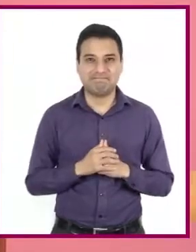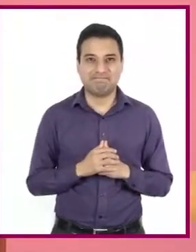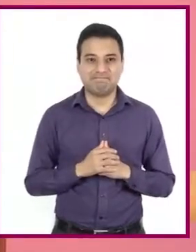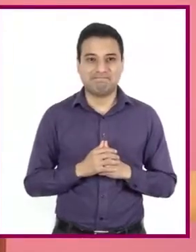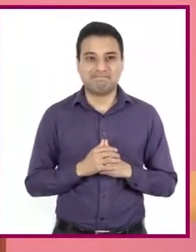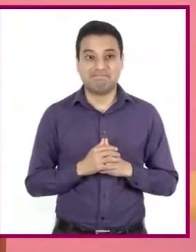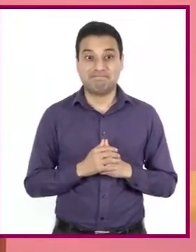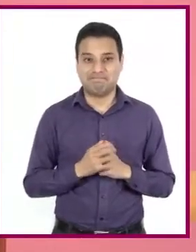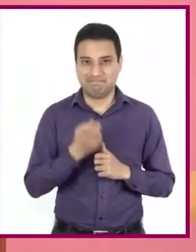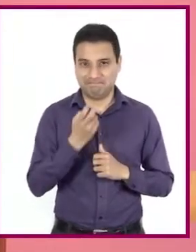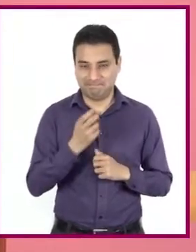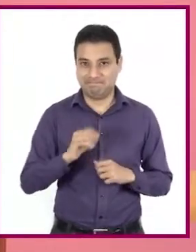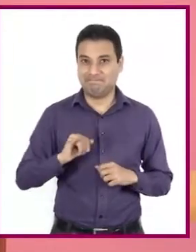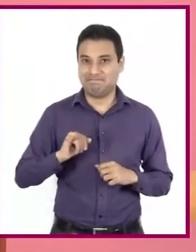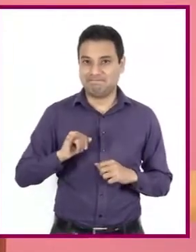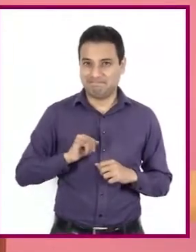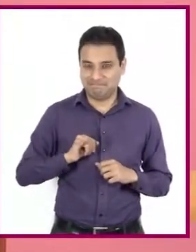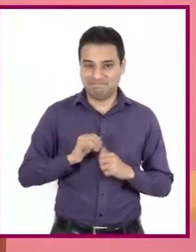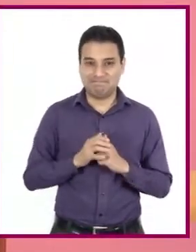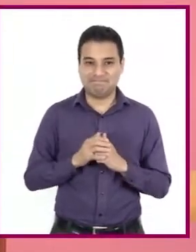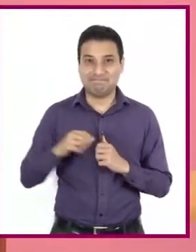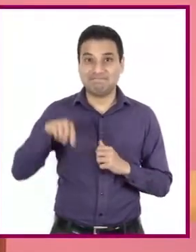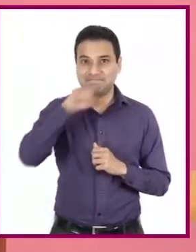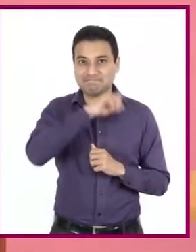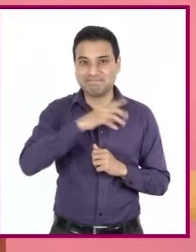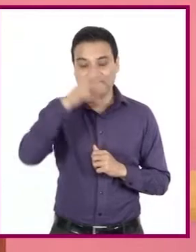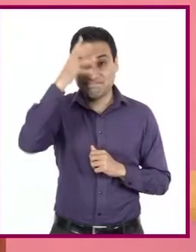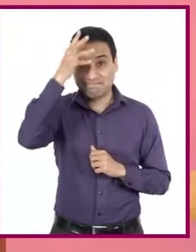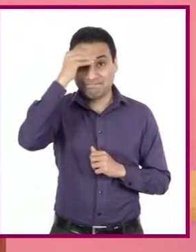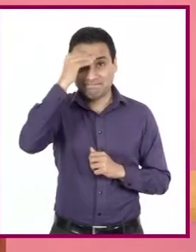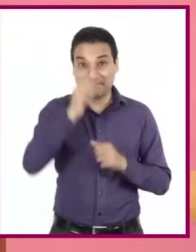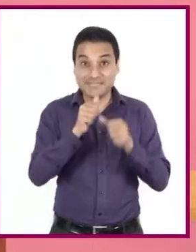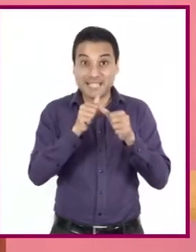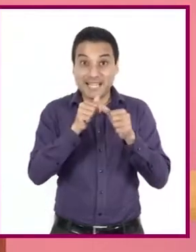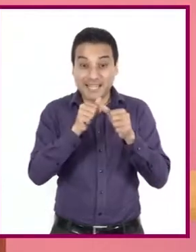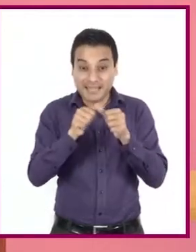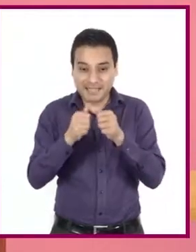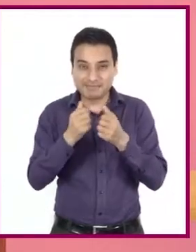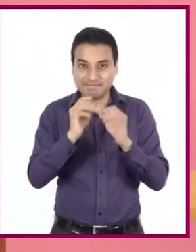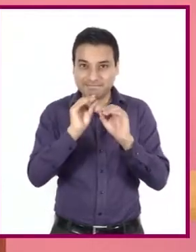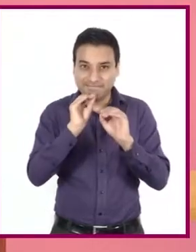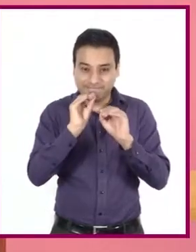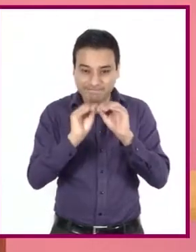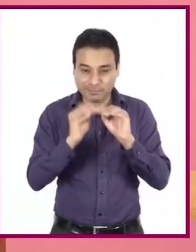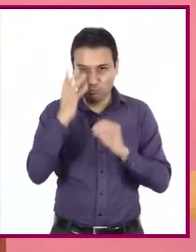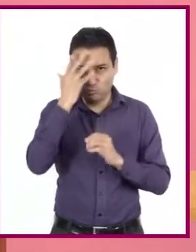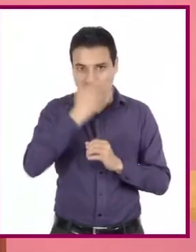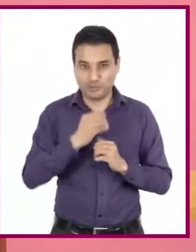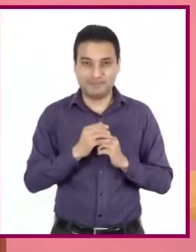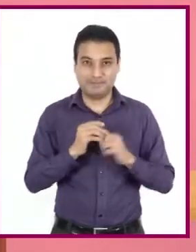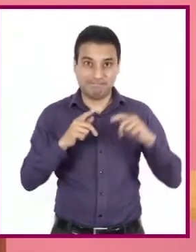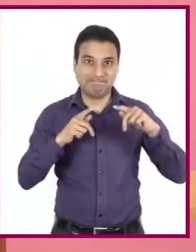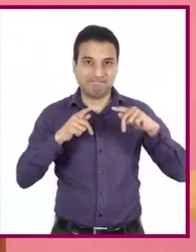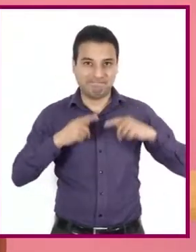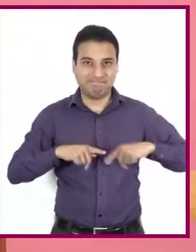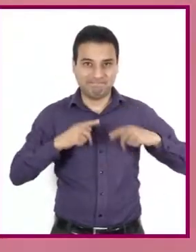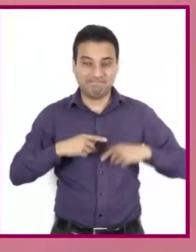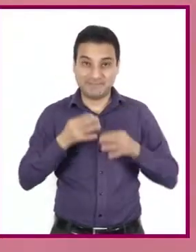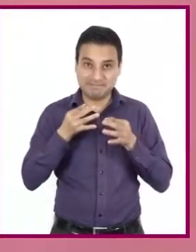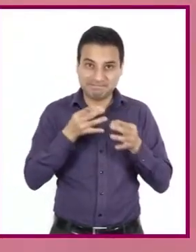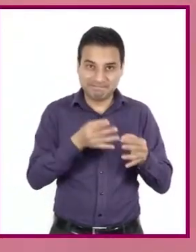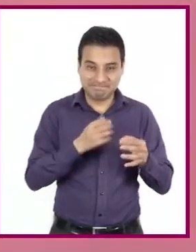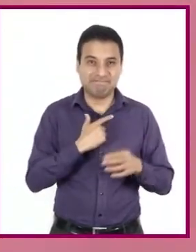bien, profesora, pues aprenderemos a elegir tipos de letra para que sus textos poéticos atraigan e impacten al lector en un solo